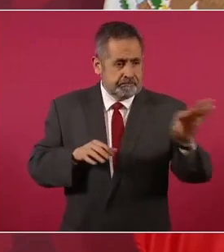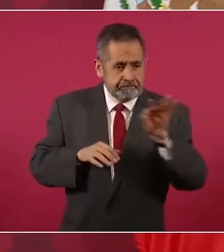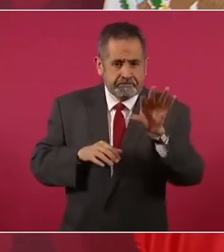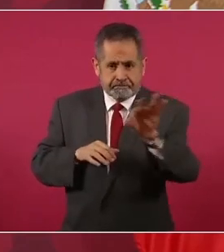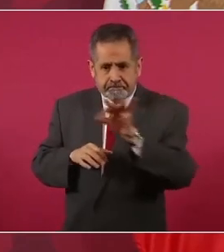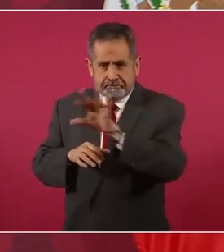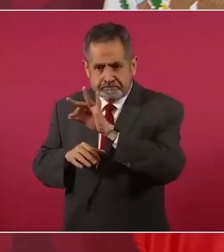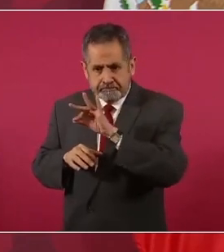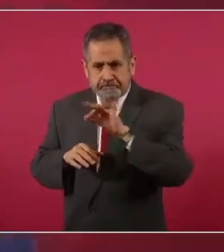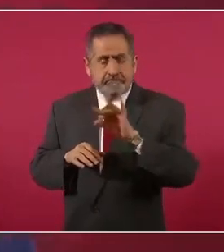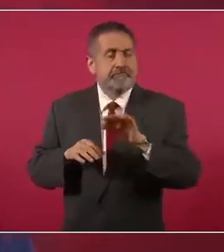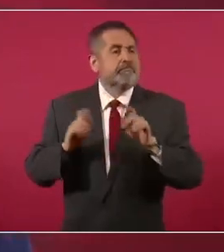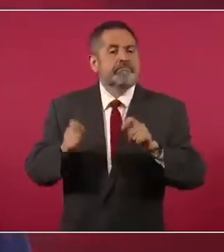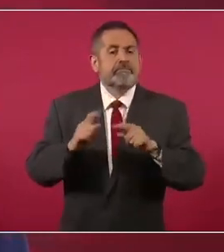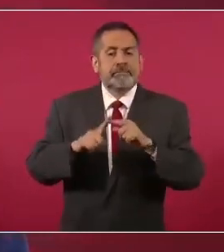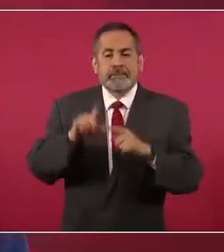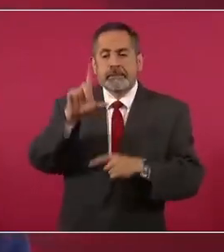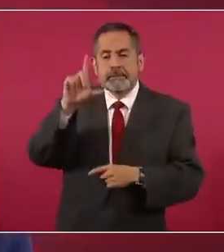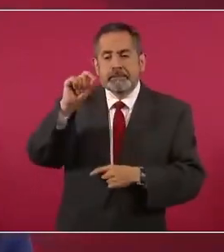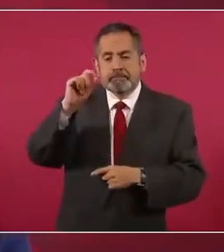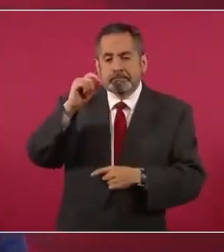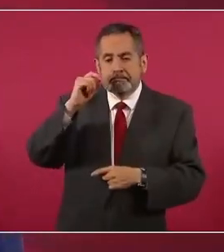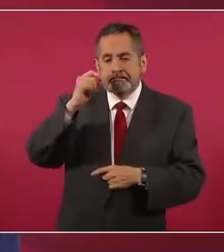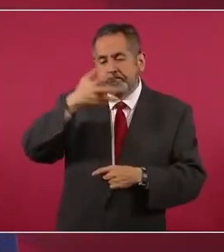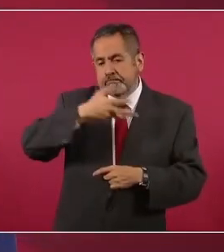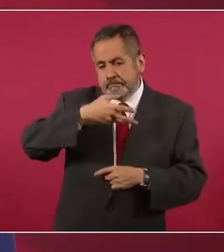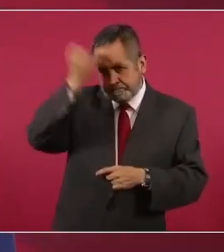20 cada poder,